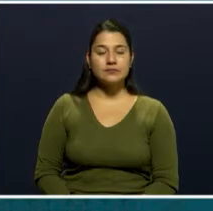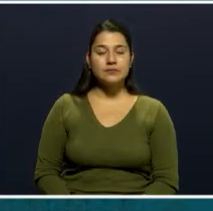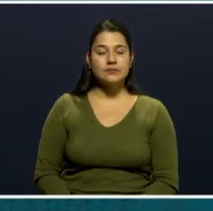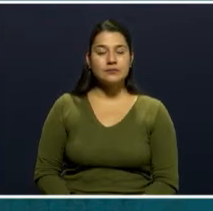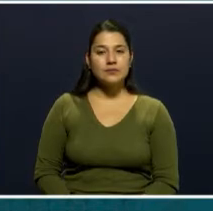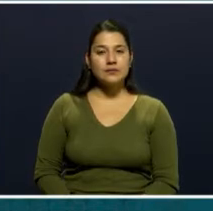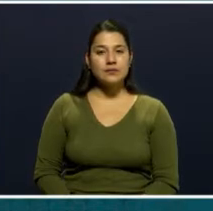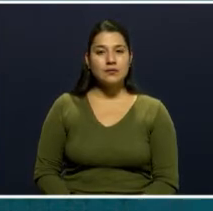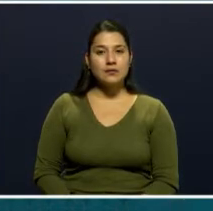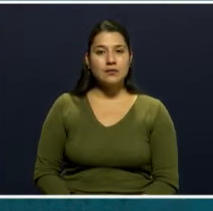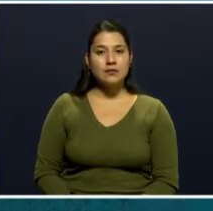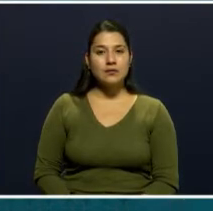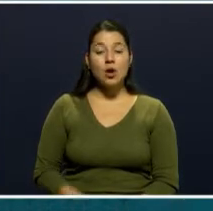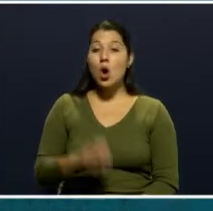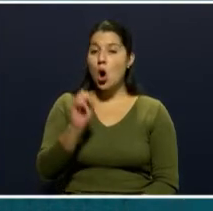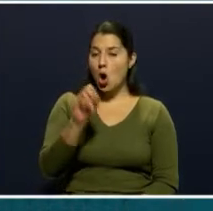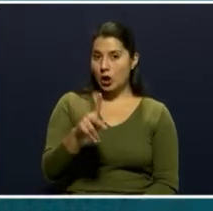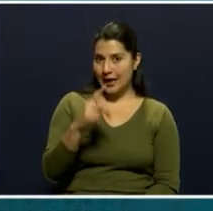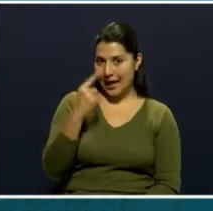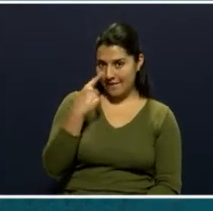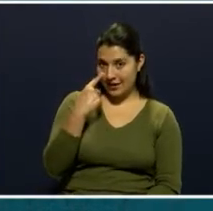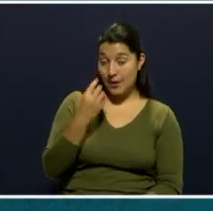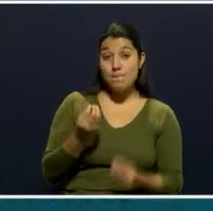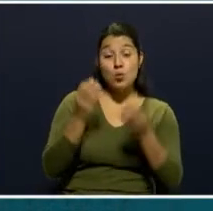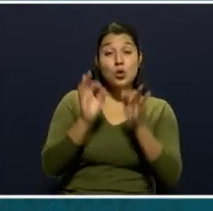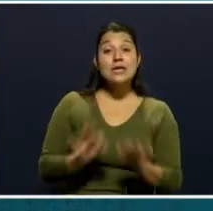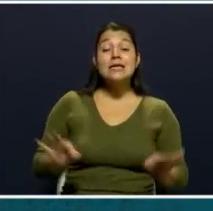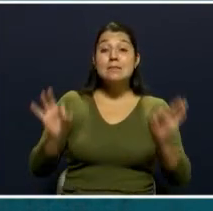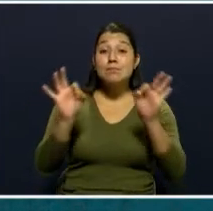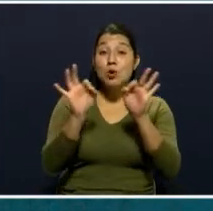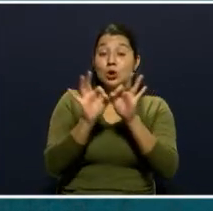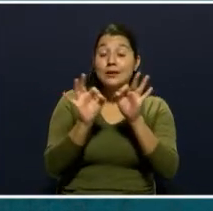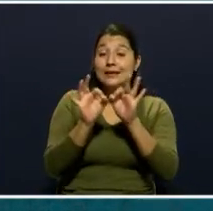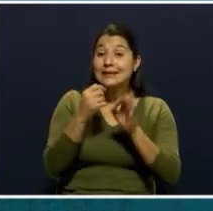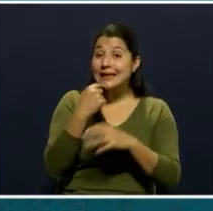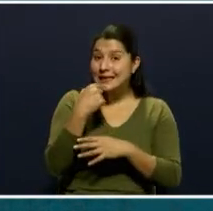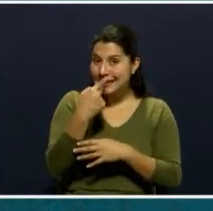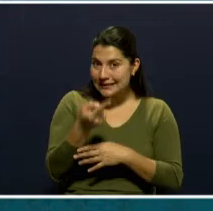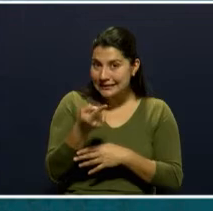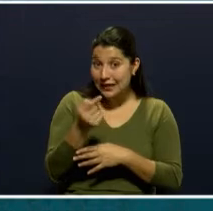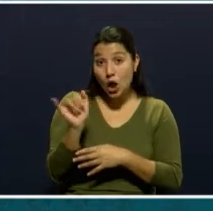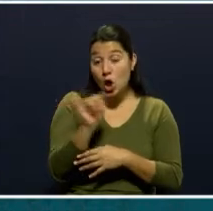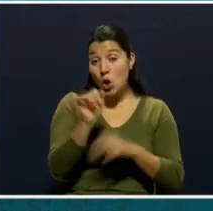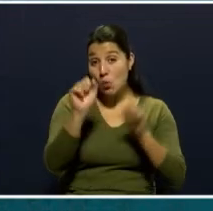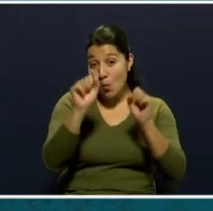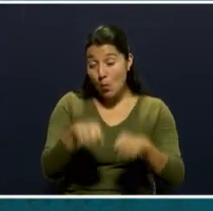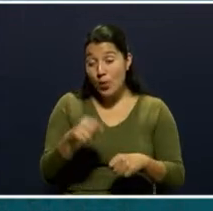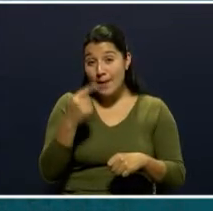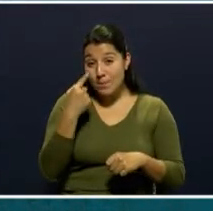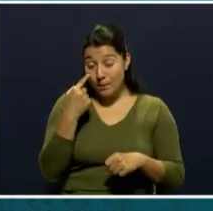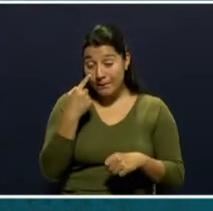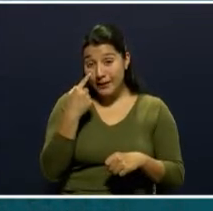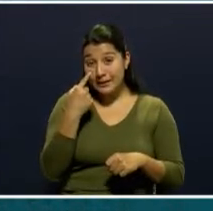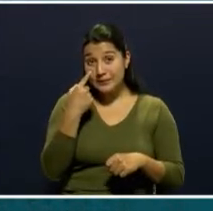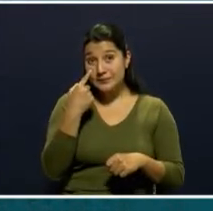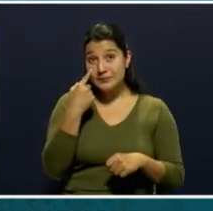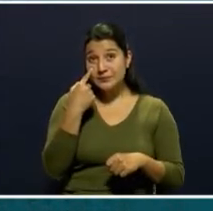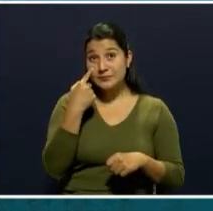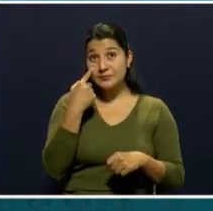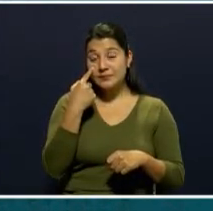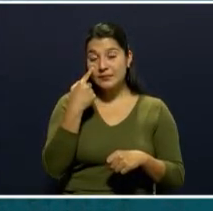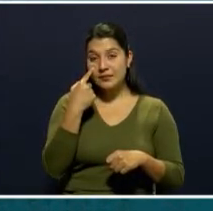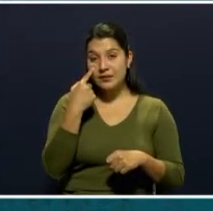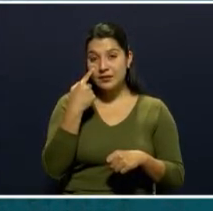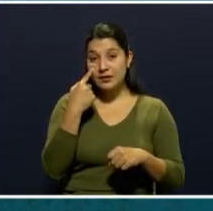Ok, vamos a ver, es importante mencionar, como vemos ahí en el borde superior